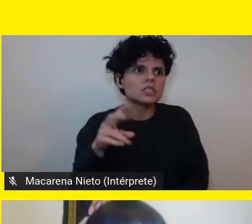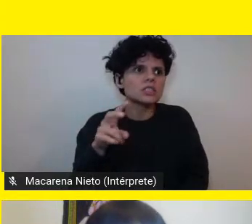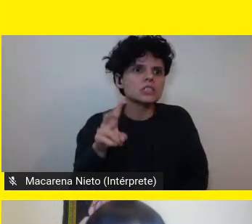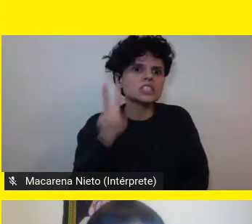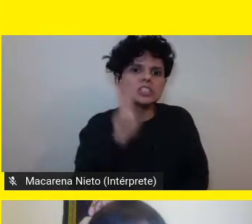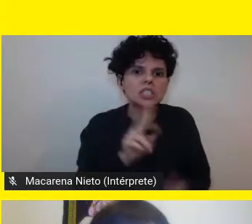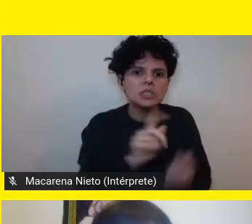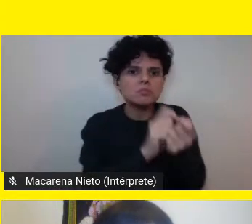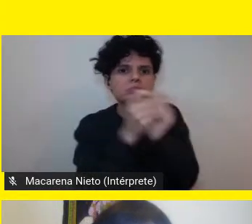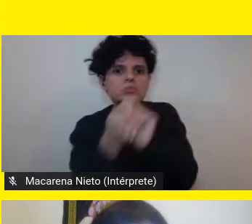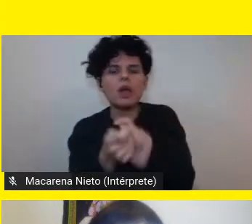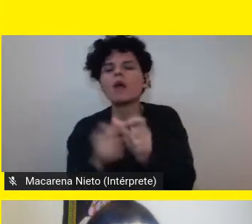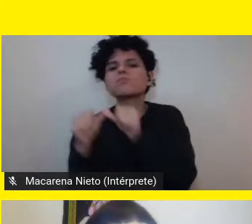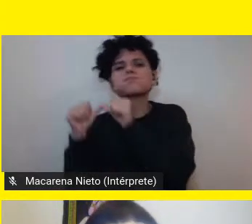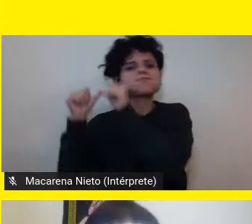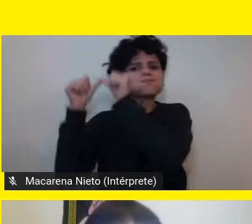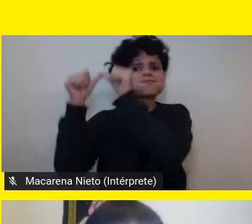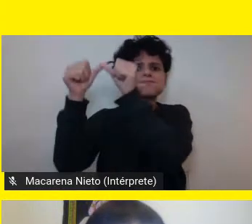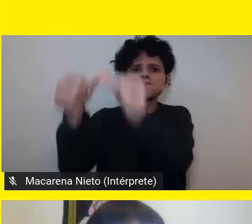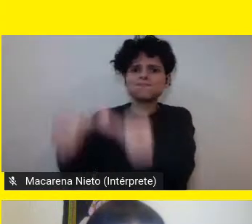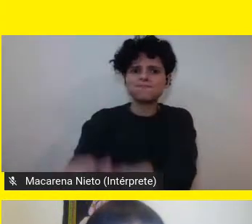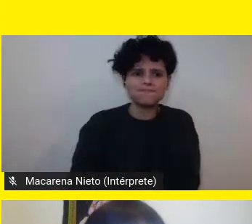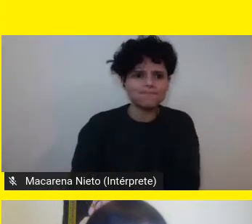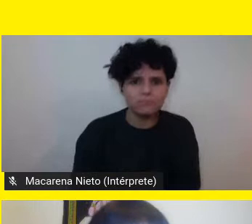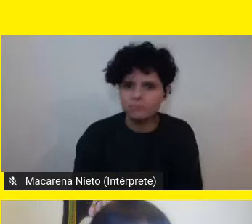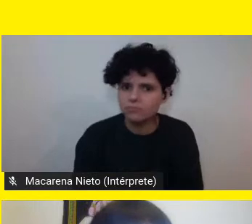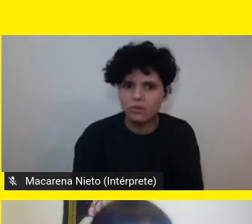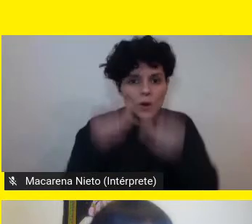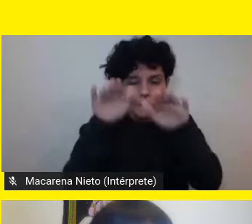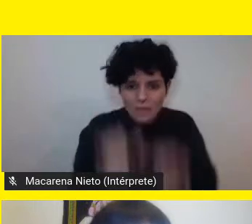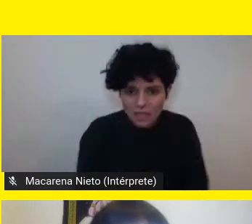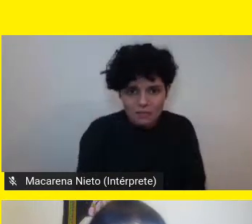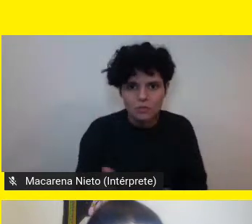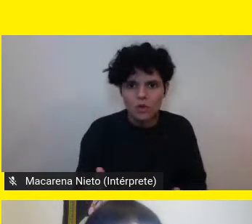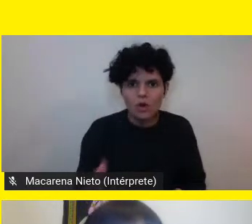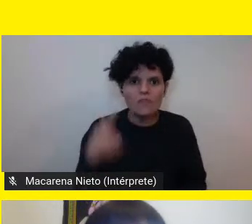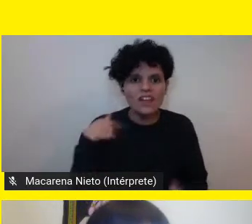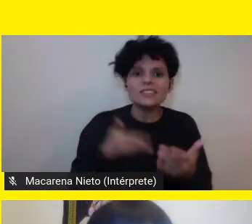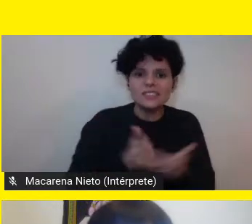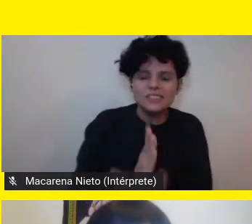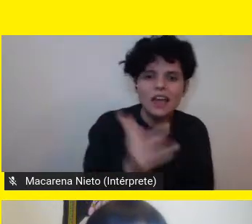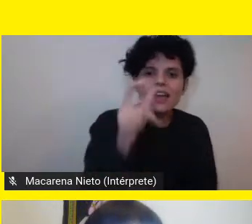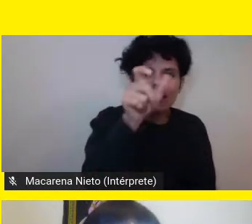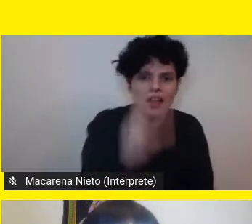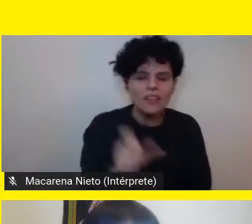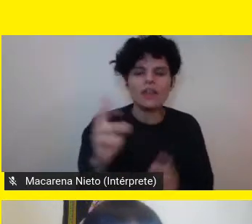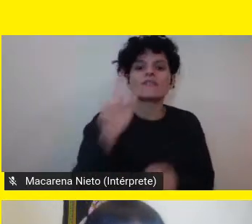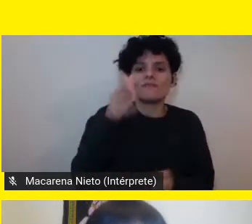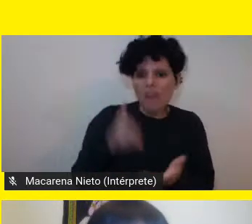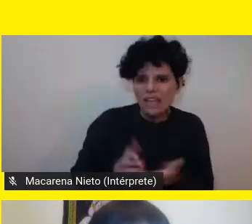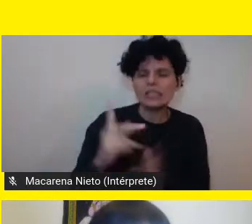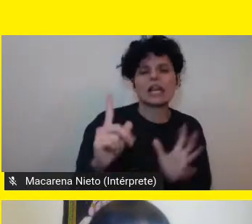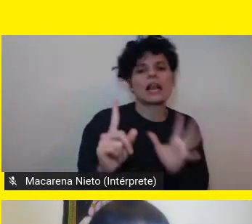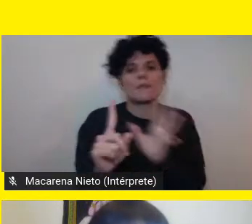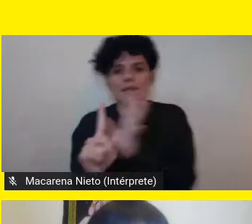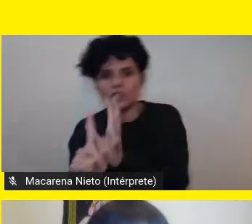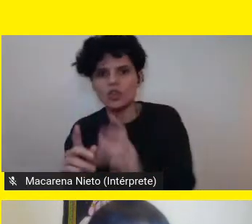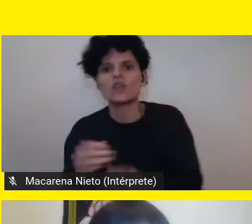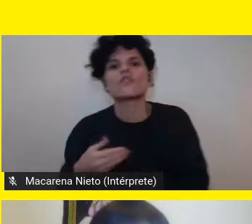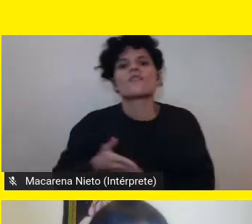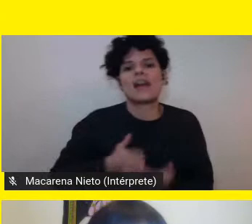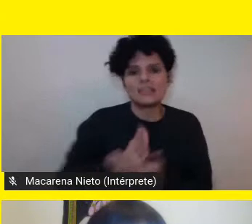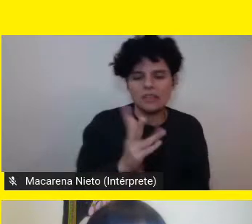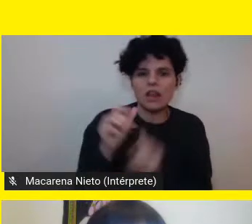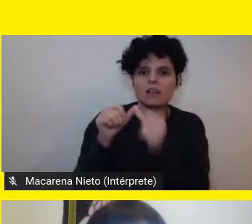la impunidad. Y si hay impunidad, van a seguir estos crímenes de lesa humanidad, va a seguir la represión, va a seguir la violación a los derechos